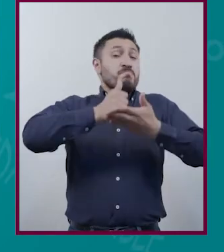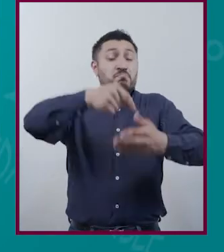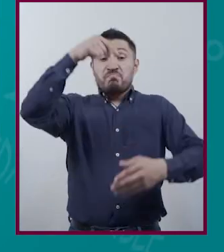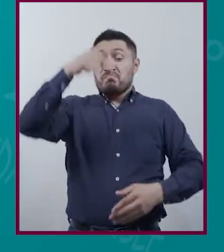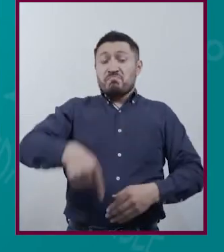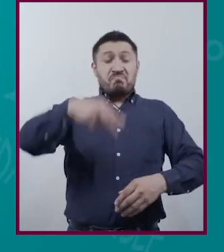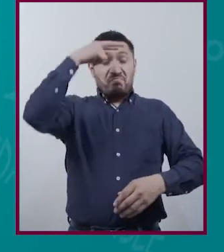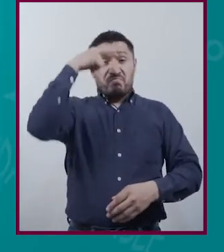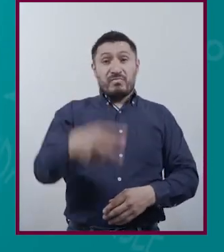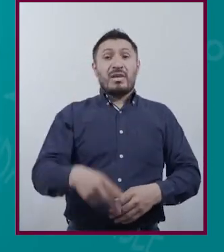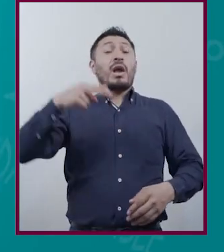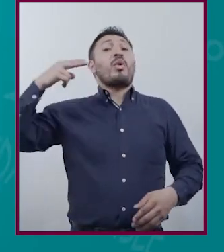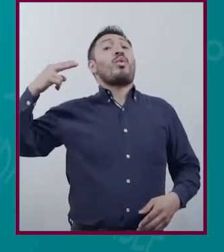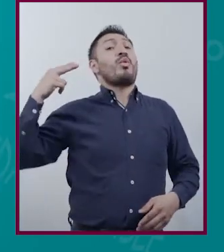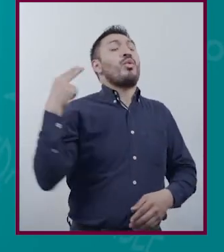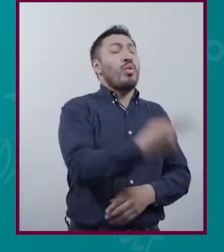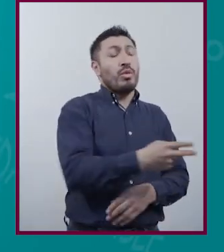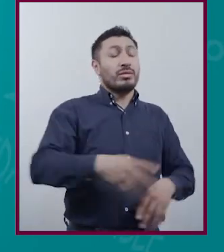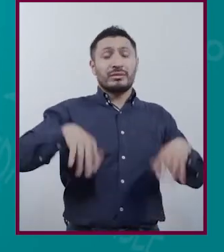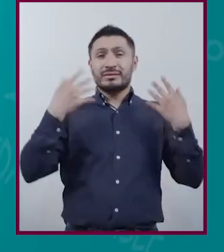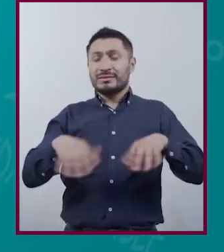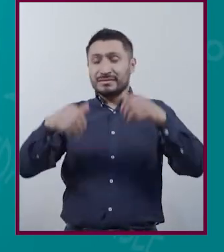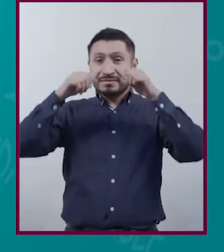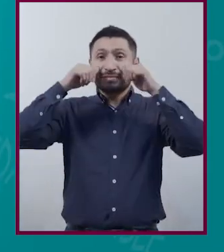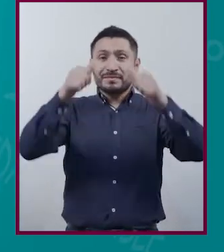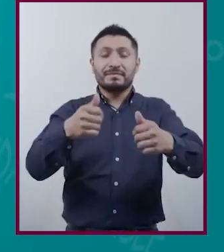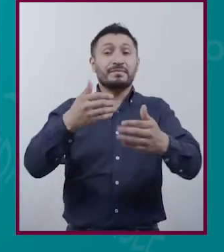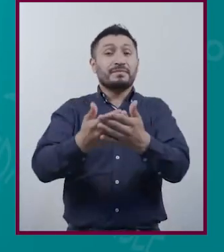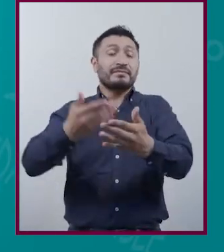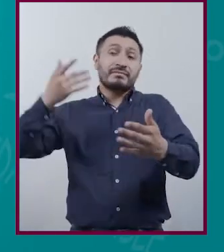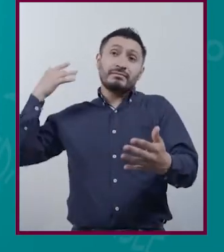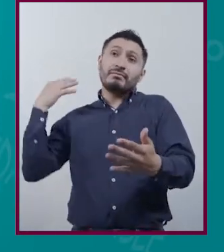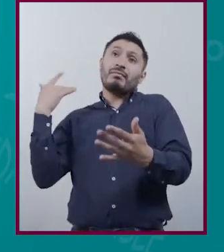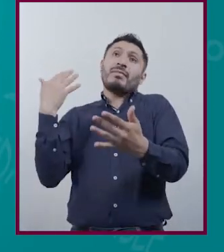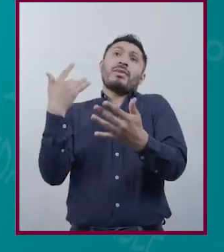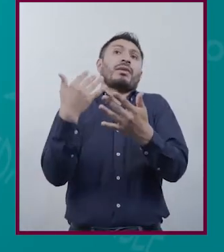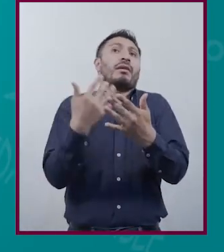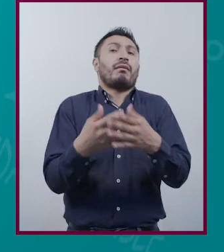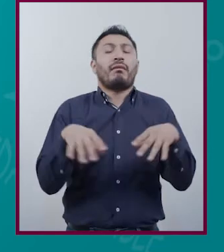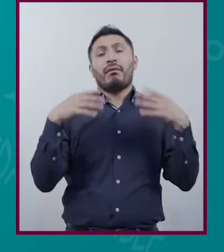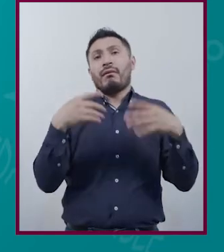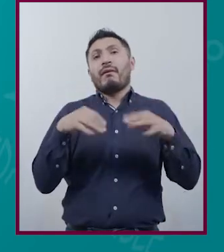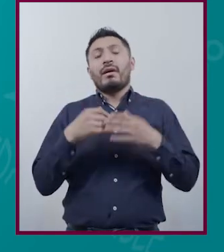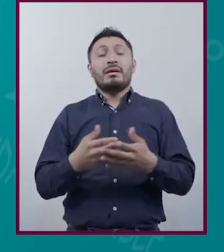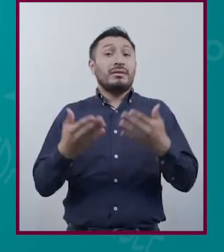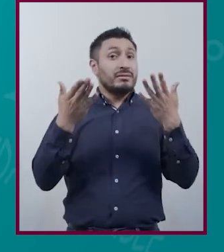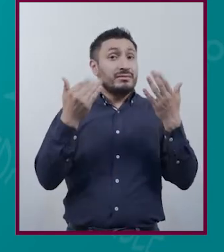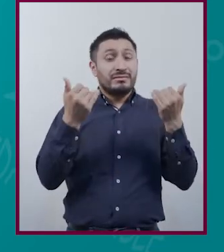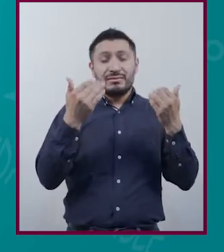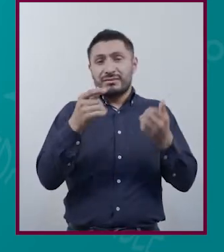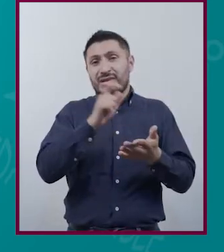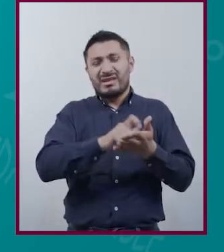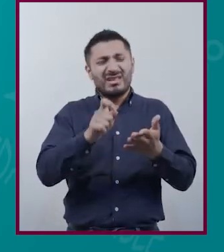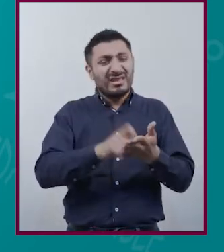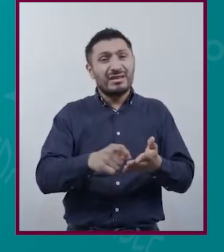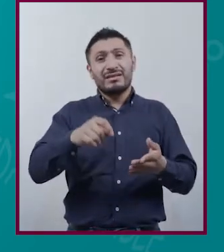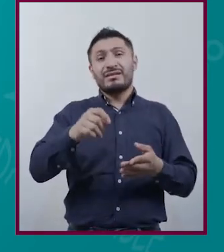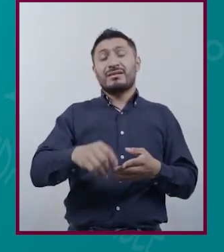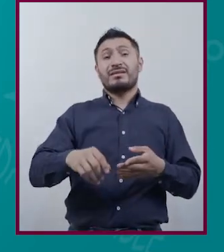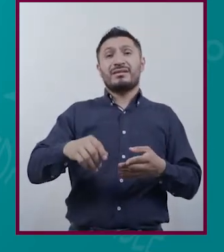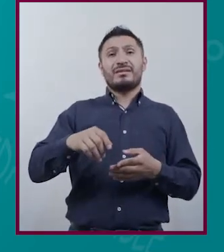México, una urgencia que tocaba atender desde hacía muchísimo tiempo. ¿No había escrito Emiliano Zapata